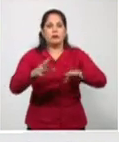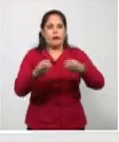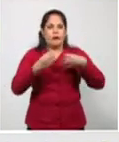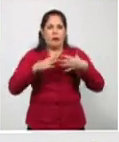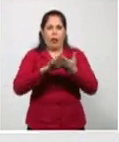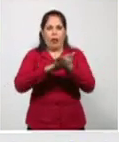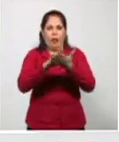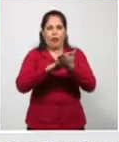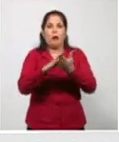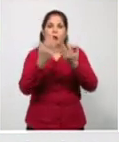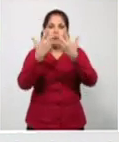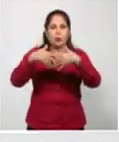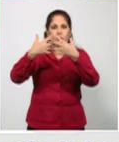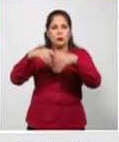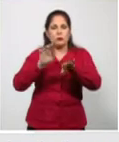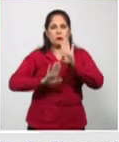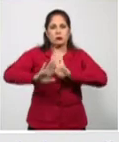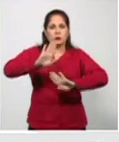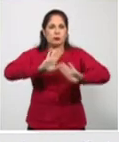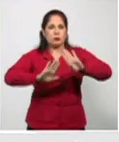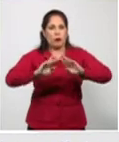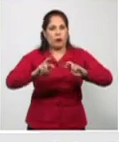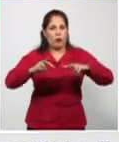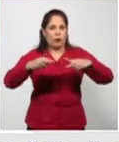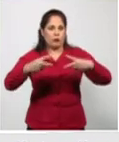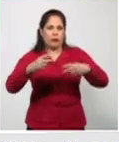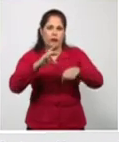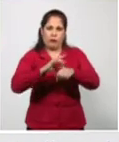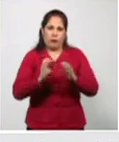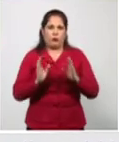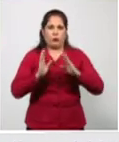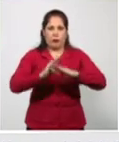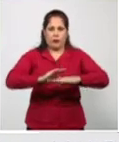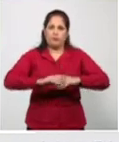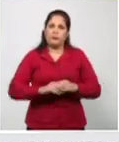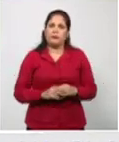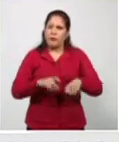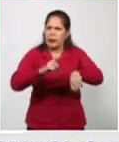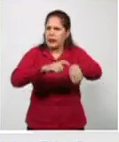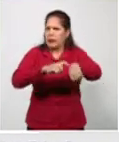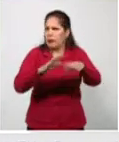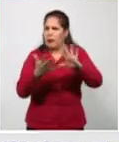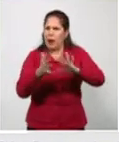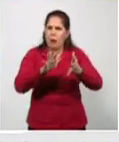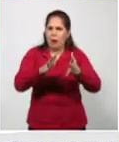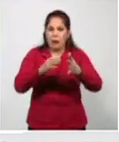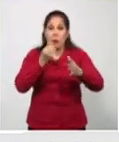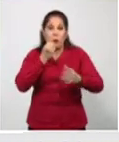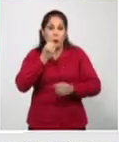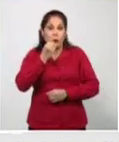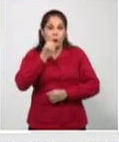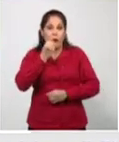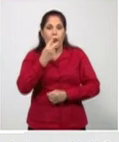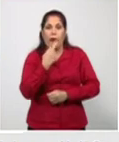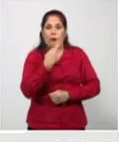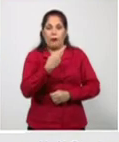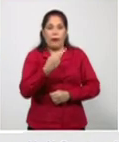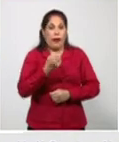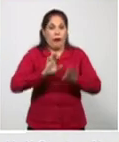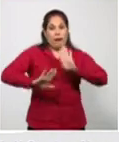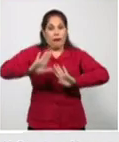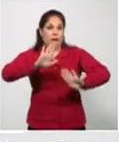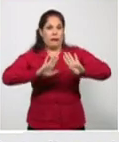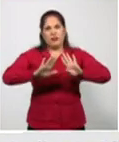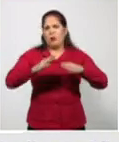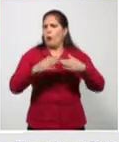producir los mismos anticuerpos al reinfectarse. Ahora, ¿qué tiempo dura esa capacidad de respuesta? Es lo que